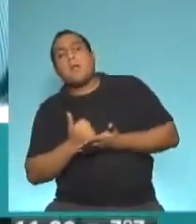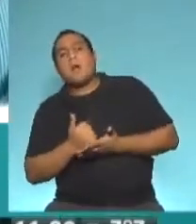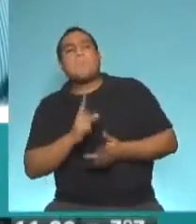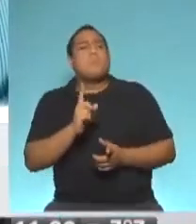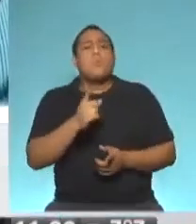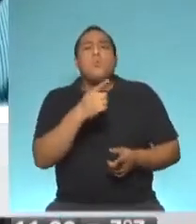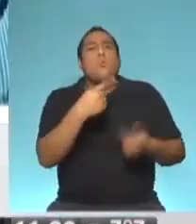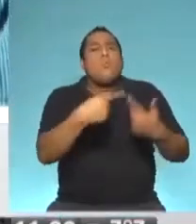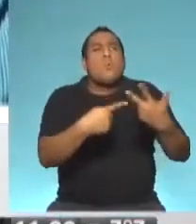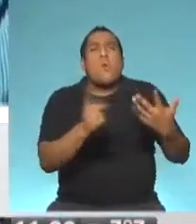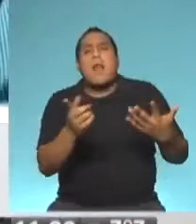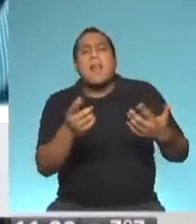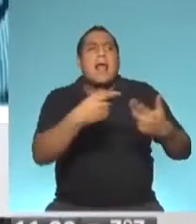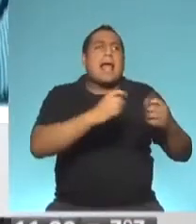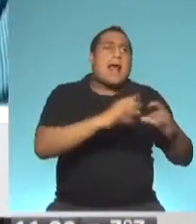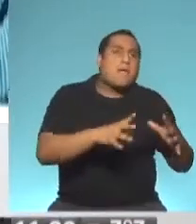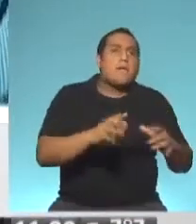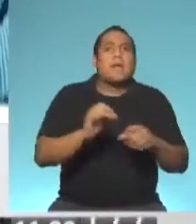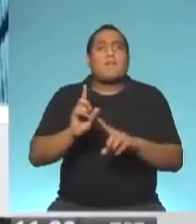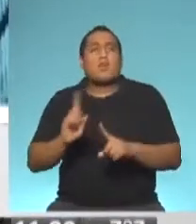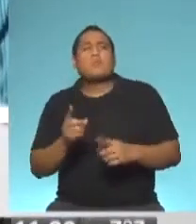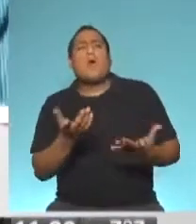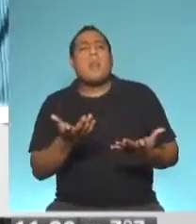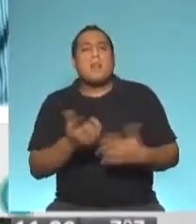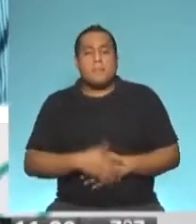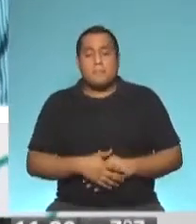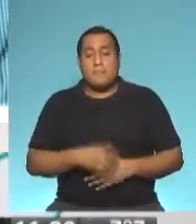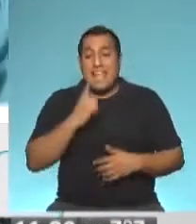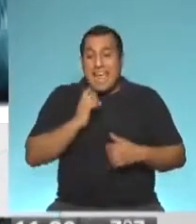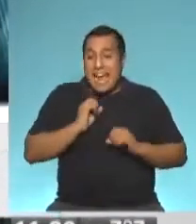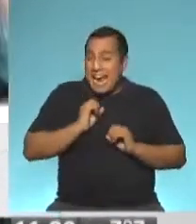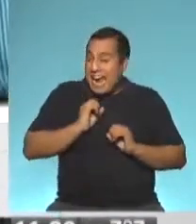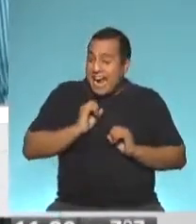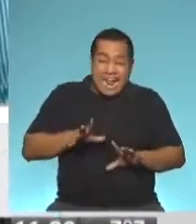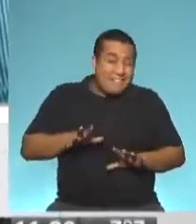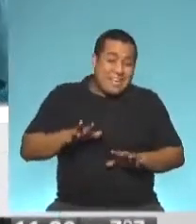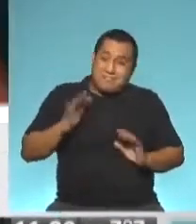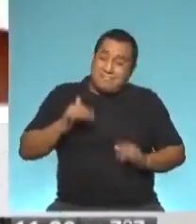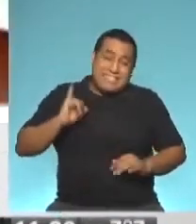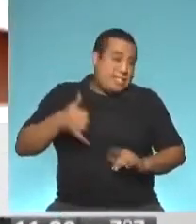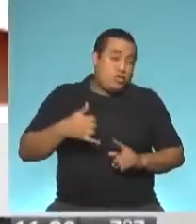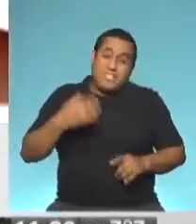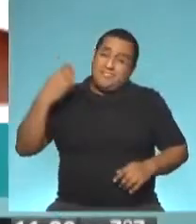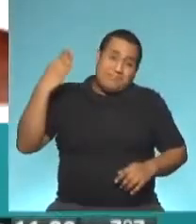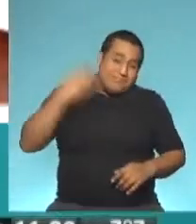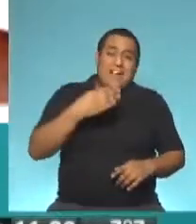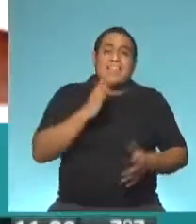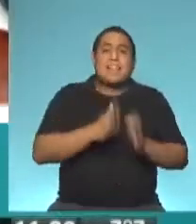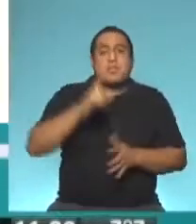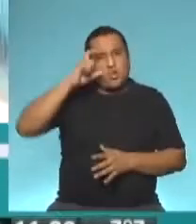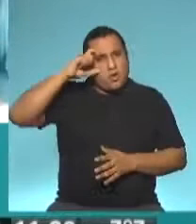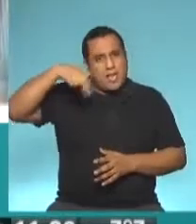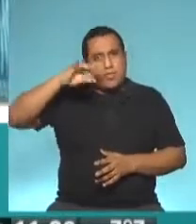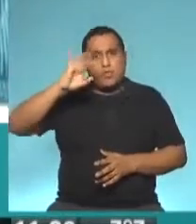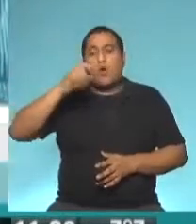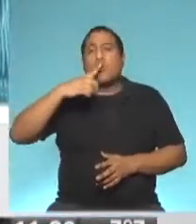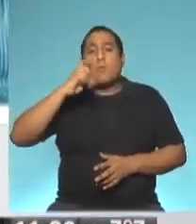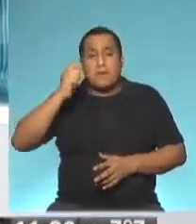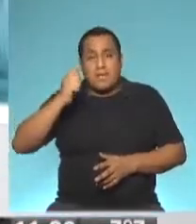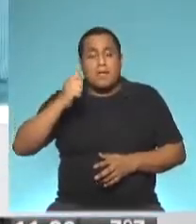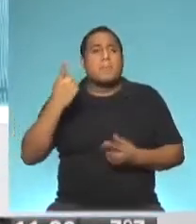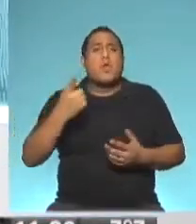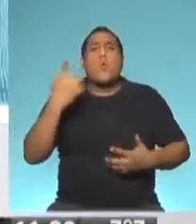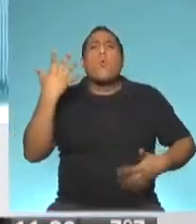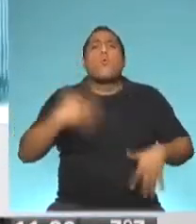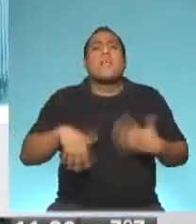¿Cuáles serían los leves y los más graves? Bueno, los más graves, donde no hay discusión que hay que hacer endoscopía hoy en día, Sí. es en las urgencias.